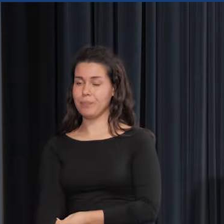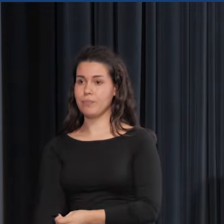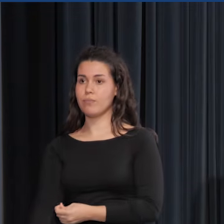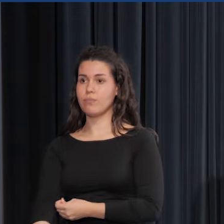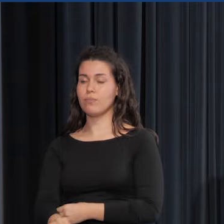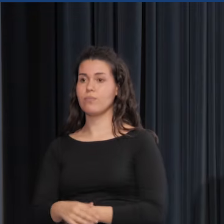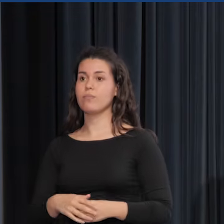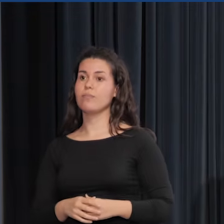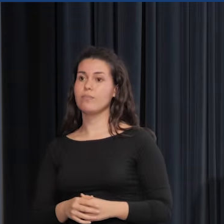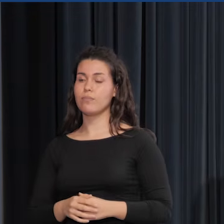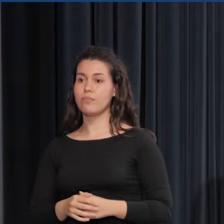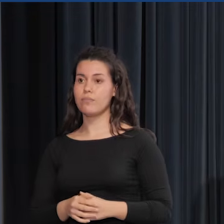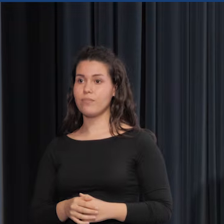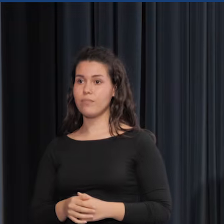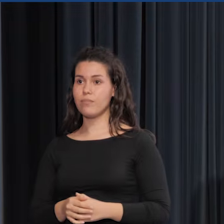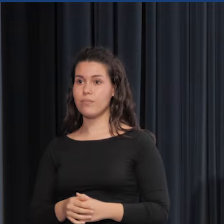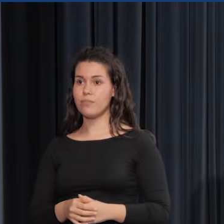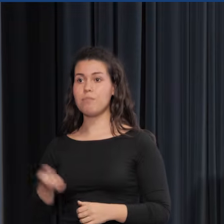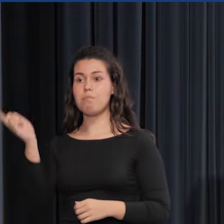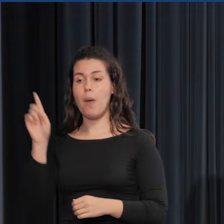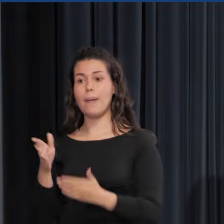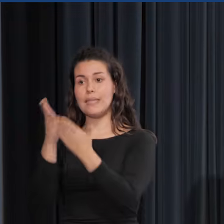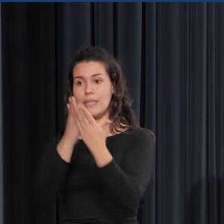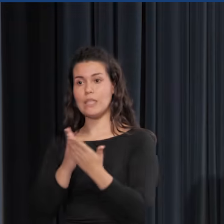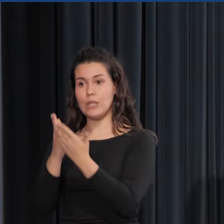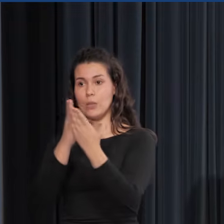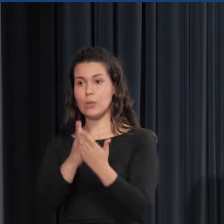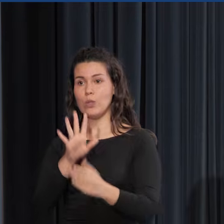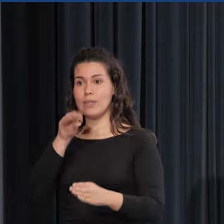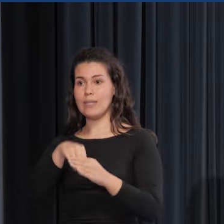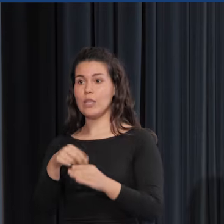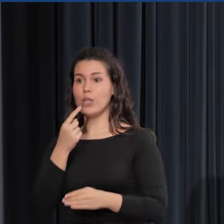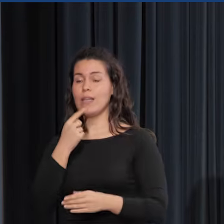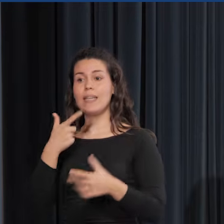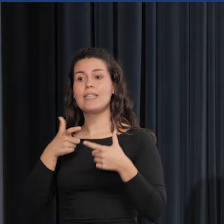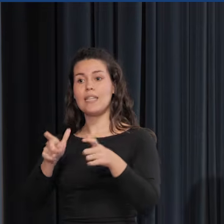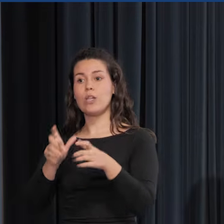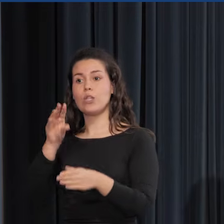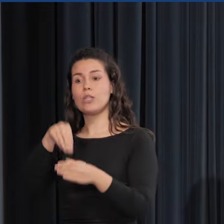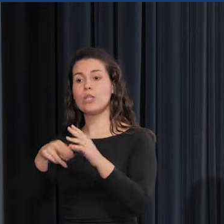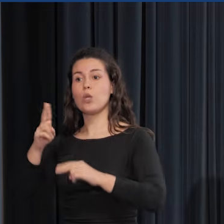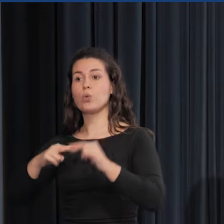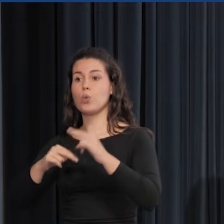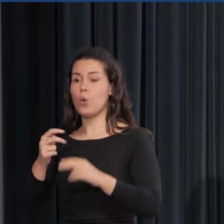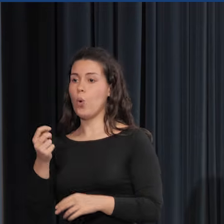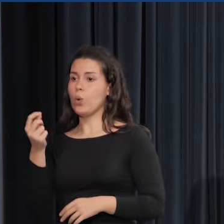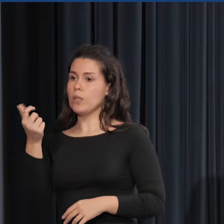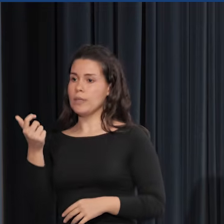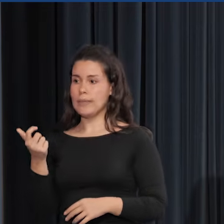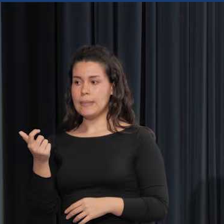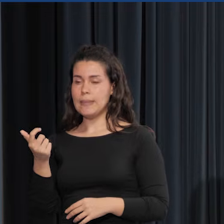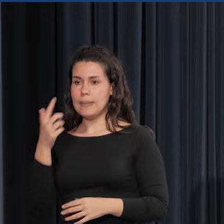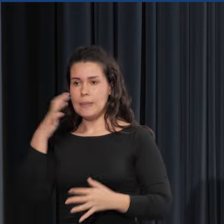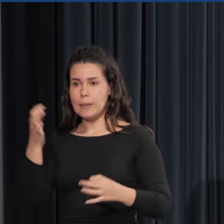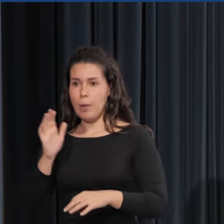Además, los estudios recogen que el sector de la construcción es especialmente hostil para las